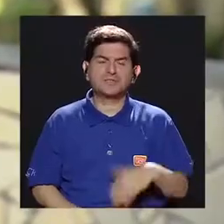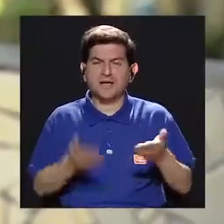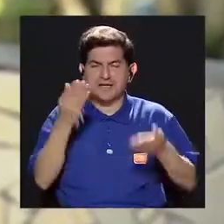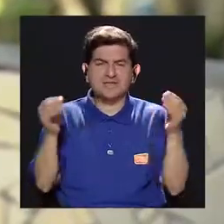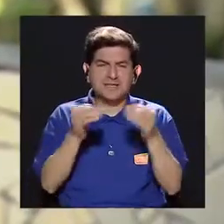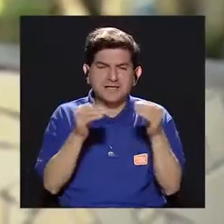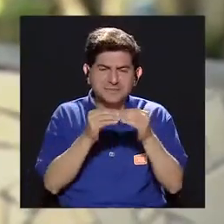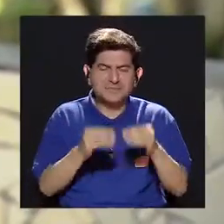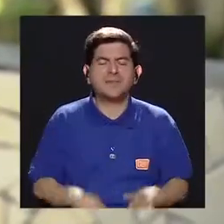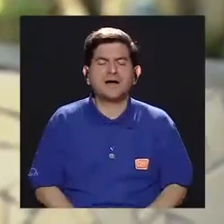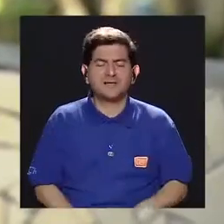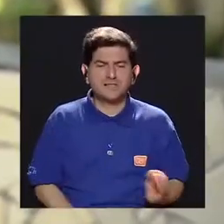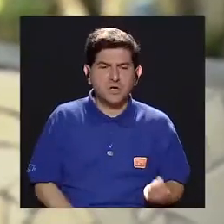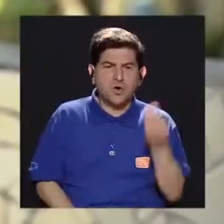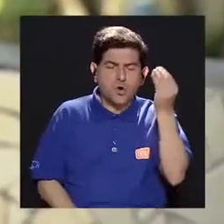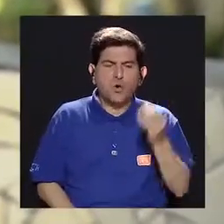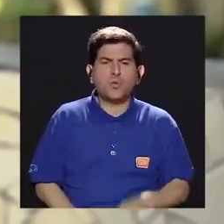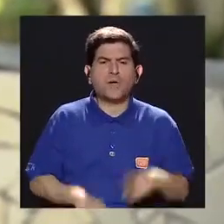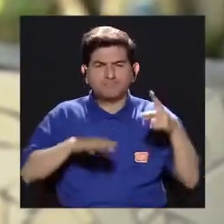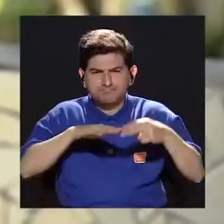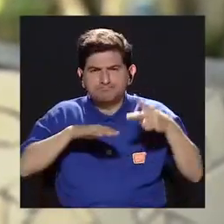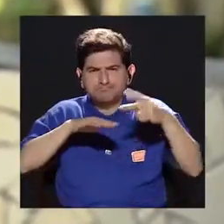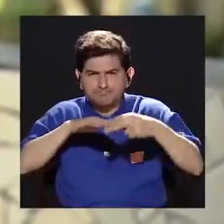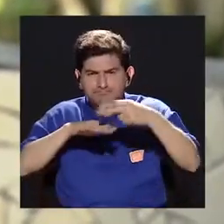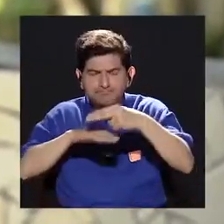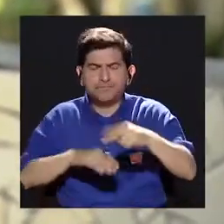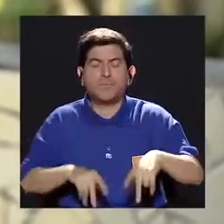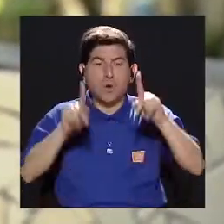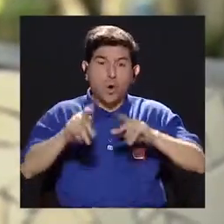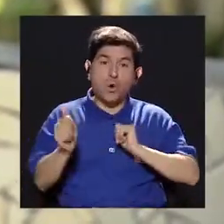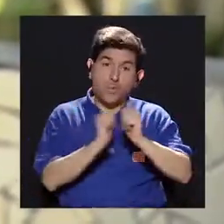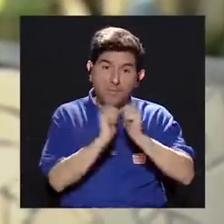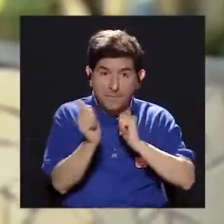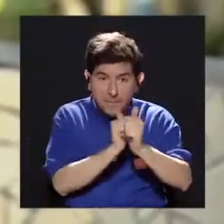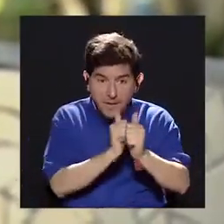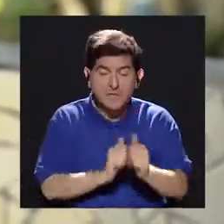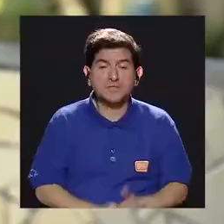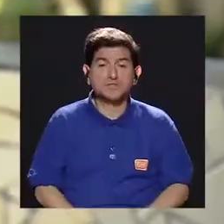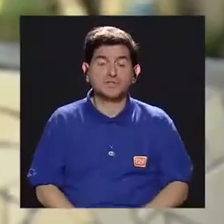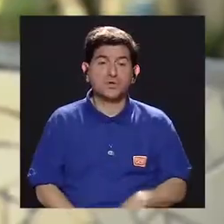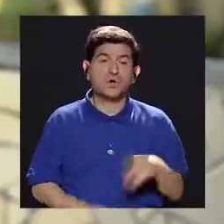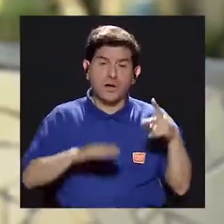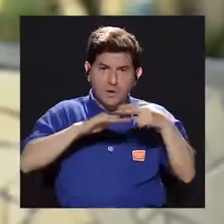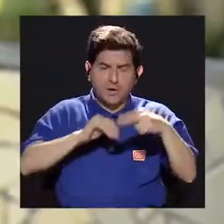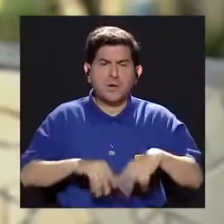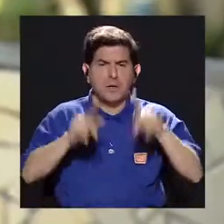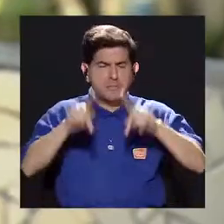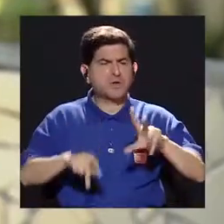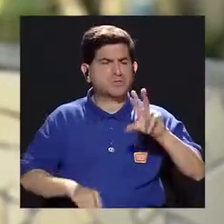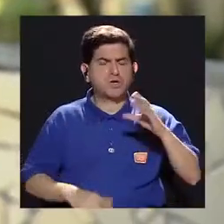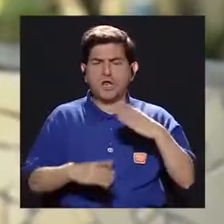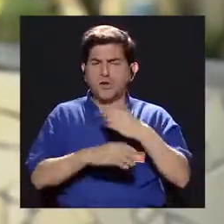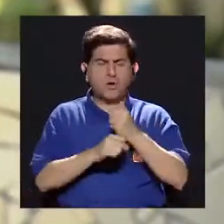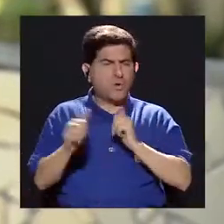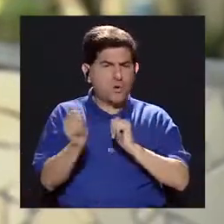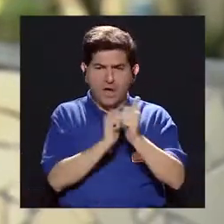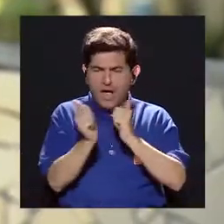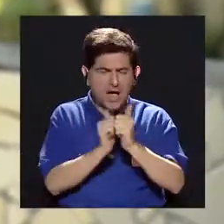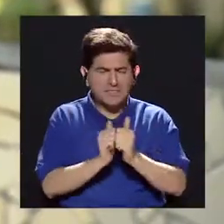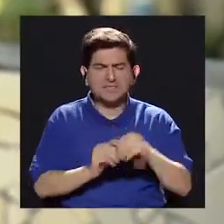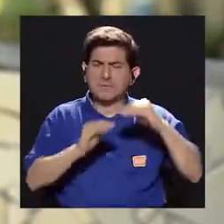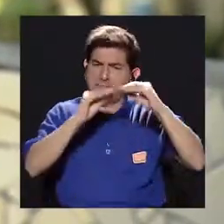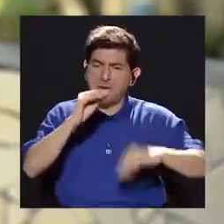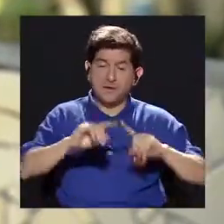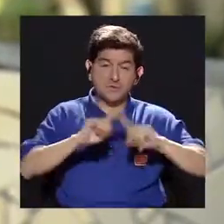más frecuentemente una persona joven que una persona mayor, o una persona que hace deporte que una persona que no lo hace. Pero los lapsos son de 3 semanas